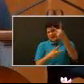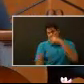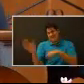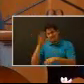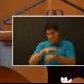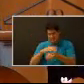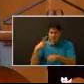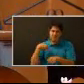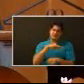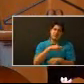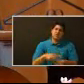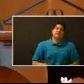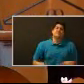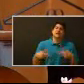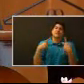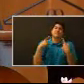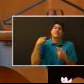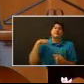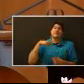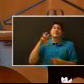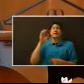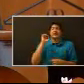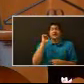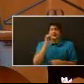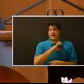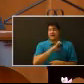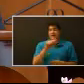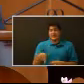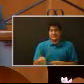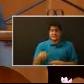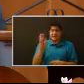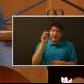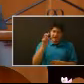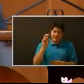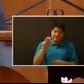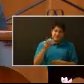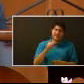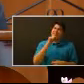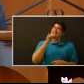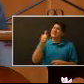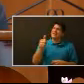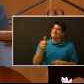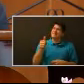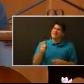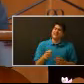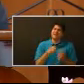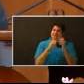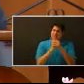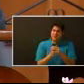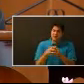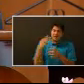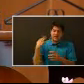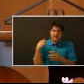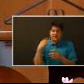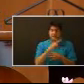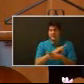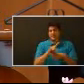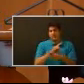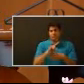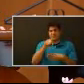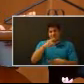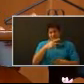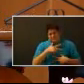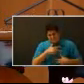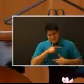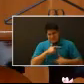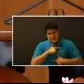sobre nuestras vidas, para que esté la necesidad de clamar, de interceder y de usar esa arma poderosa, hermanos,